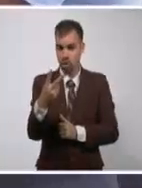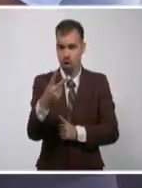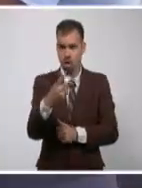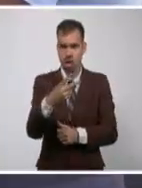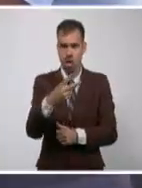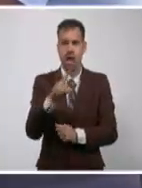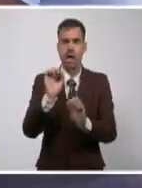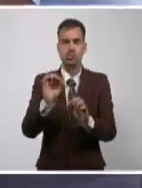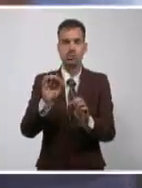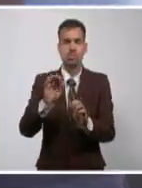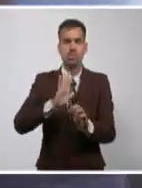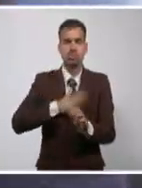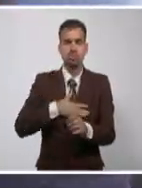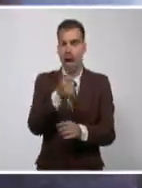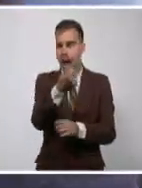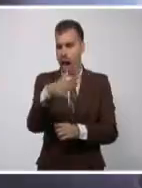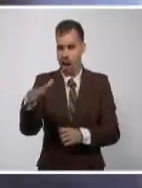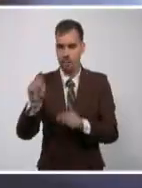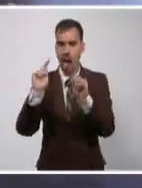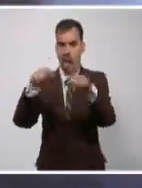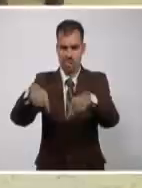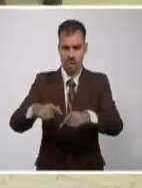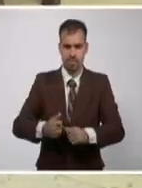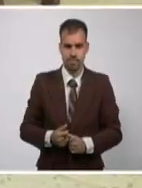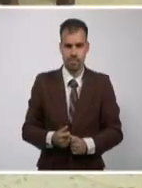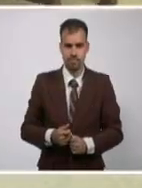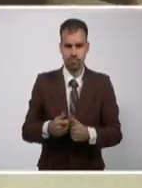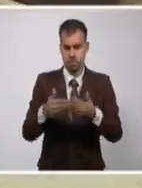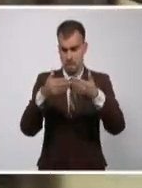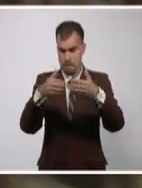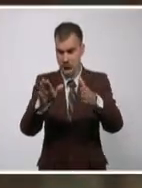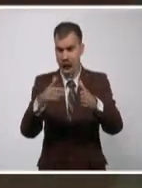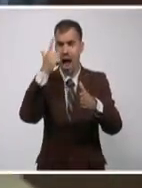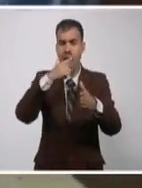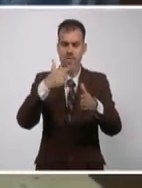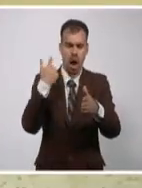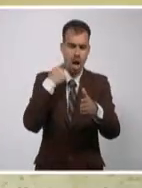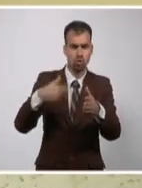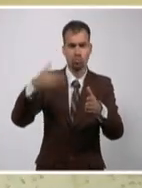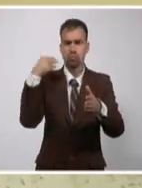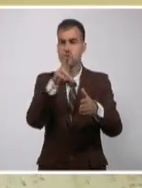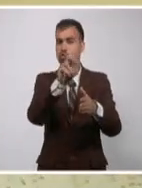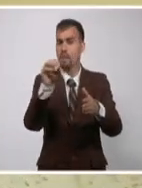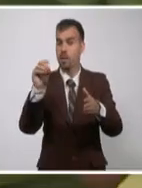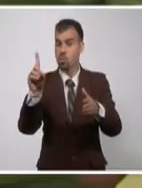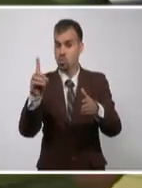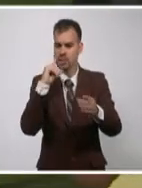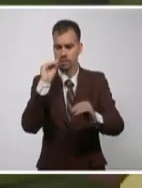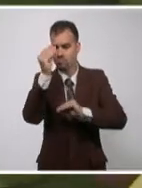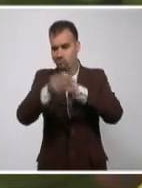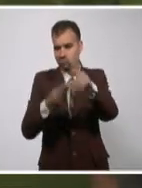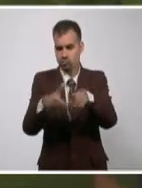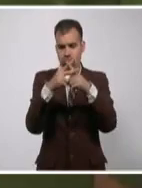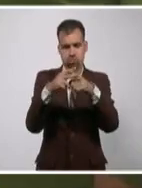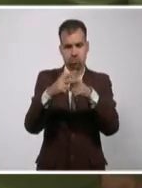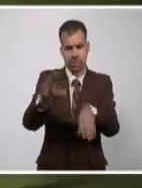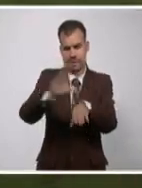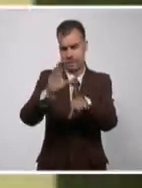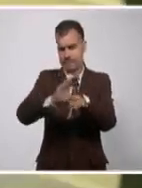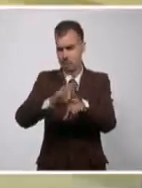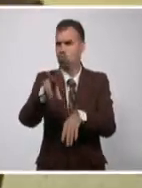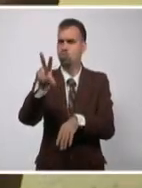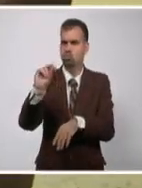17 de Alamar. Esta unidad, creada en abril de 2001, ahora muestra una visualidad renovada y equipamiento técnico